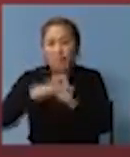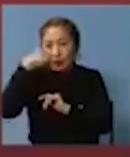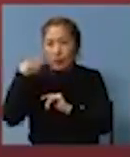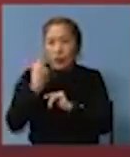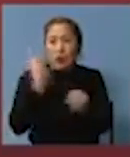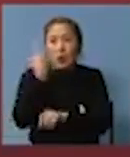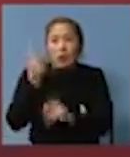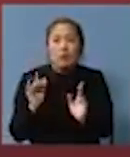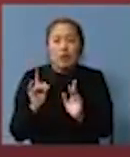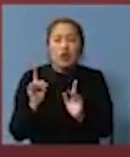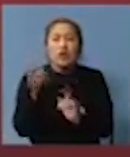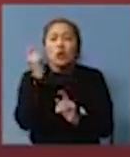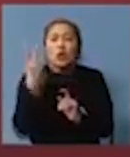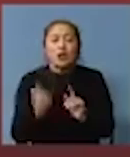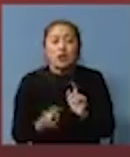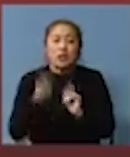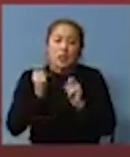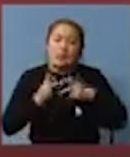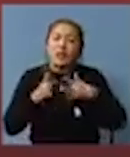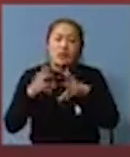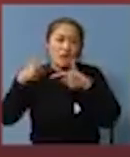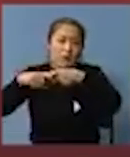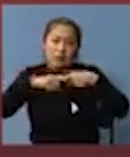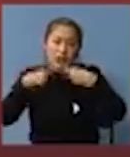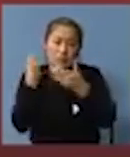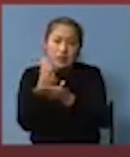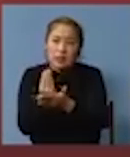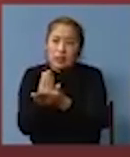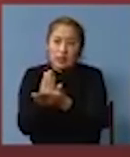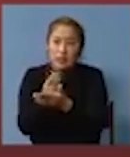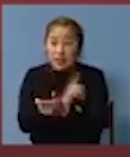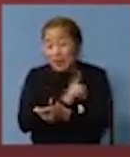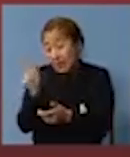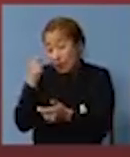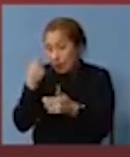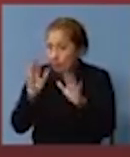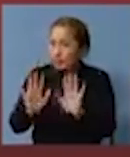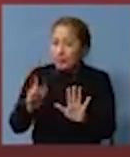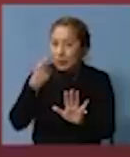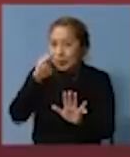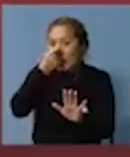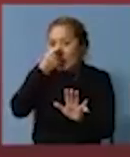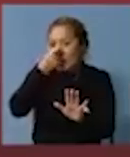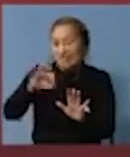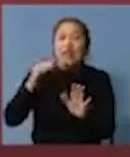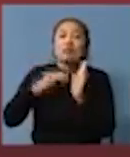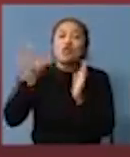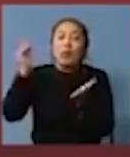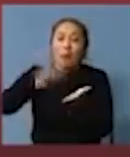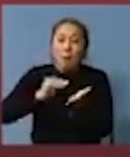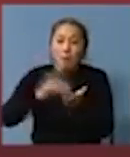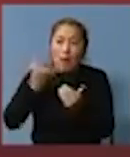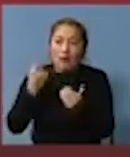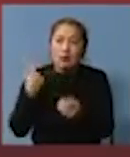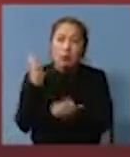yo el primero, ¿qué va a decir usted al camionero? Camionero no se le puede. Ponga 20 millones más y usted